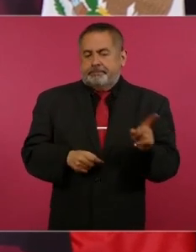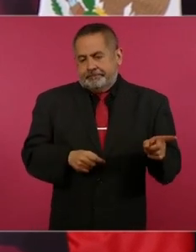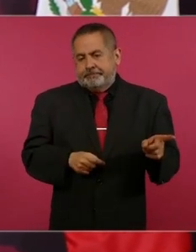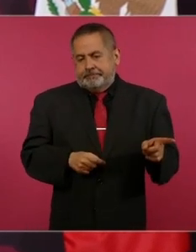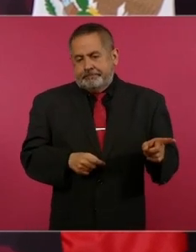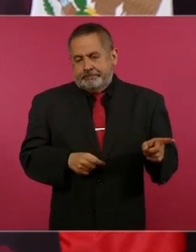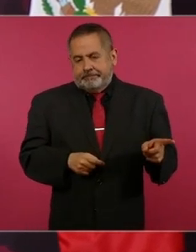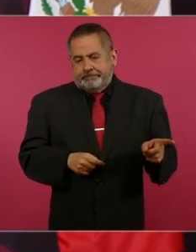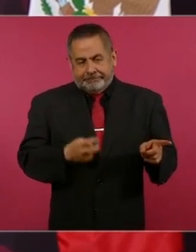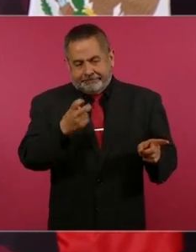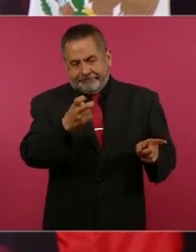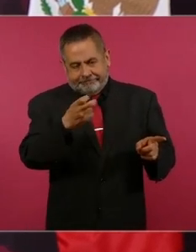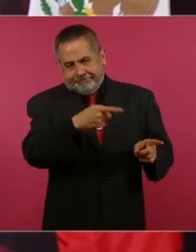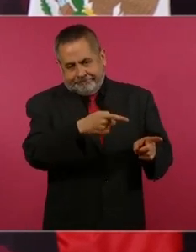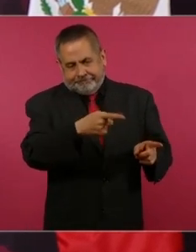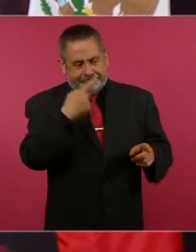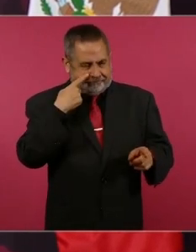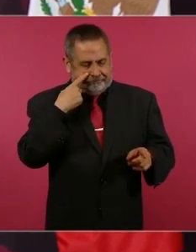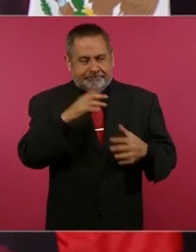es esta situación.